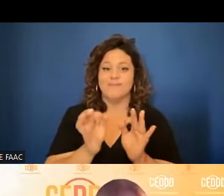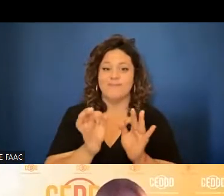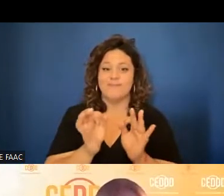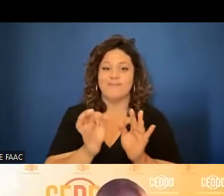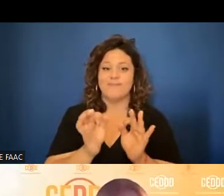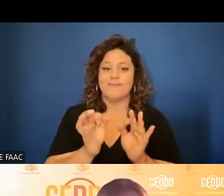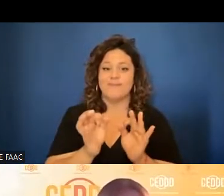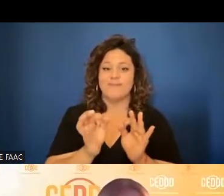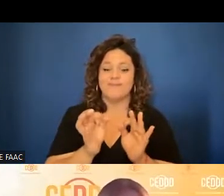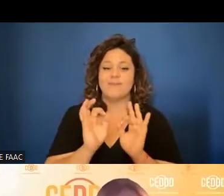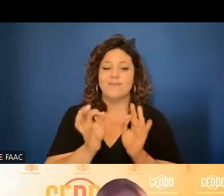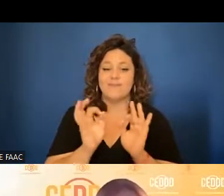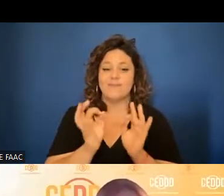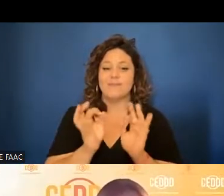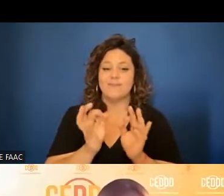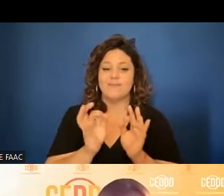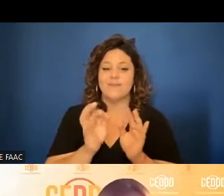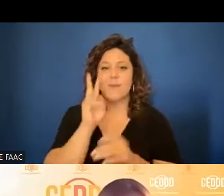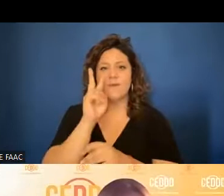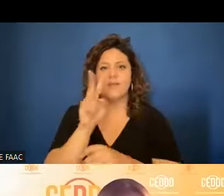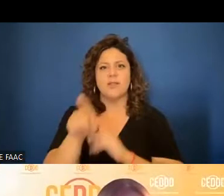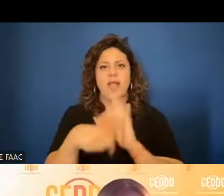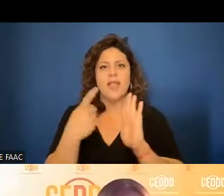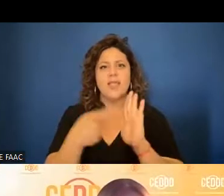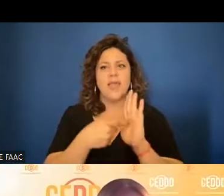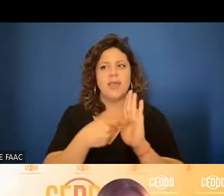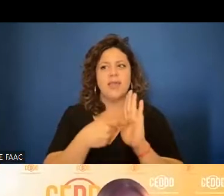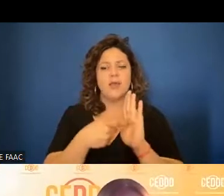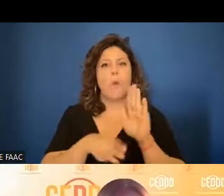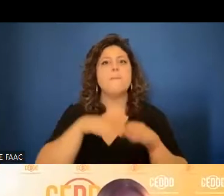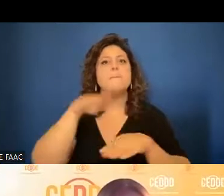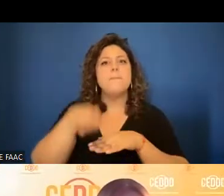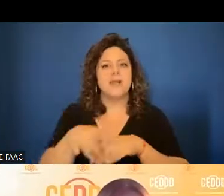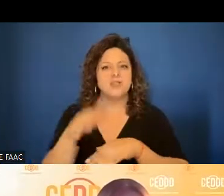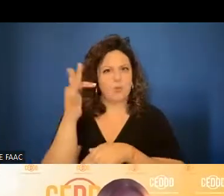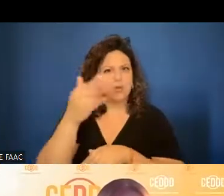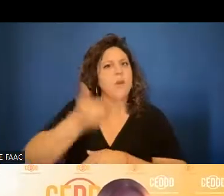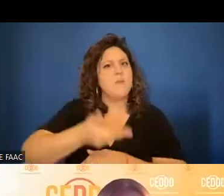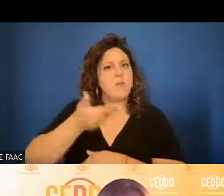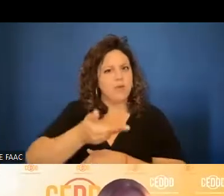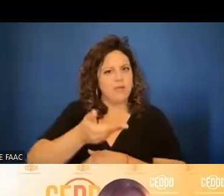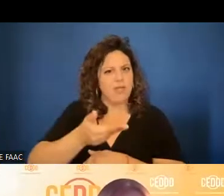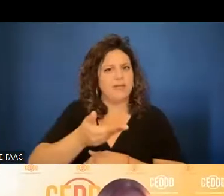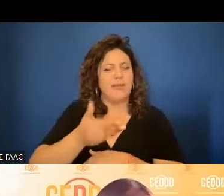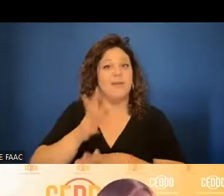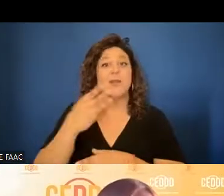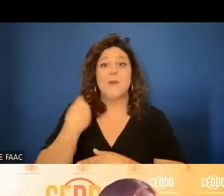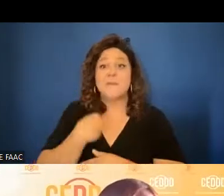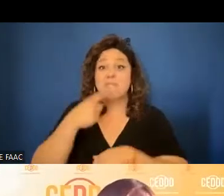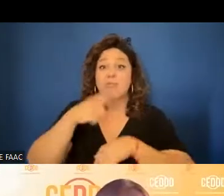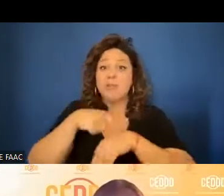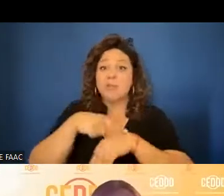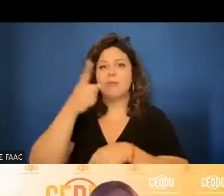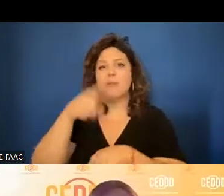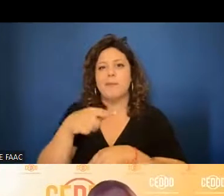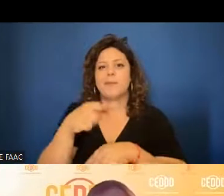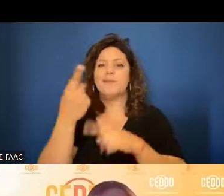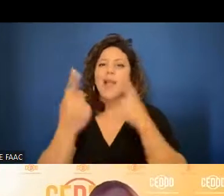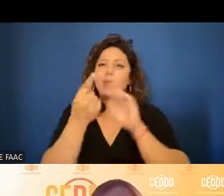vamos a urbanismo no va a sancionar al propio ayuntamiento. Entonces, tendríamos que irnos al juzgado, que sí es un ministerio